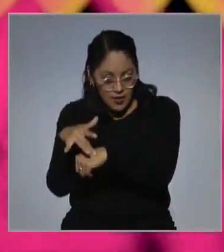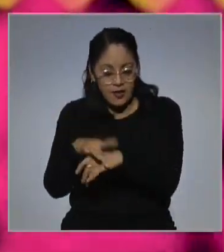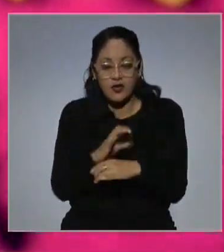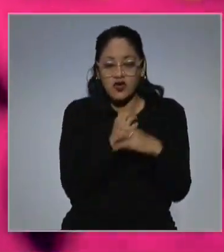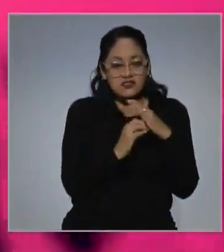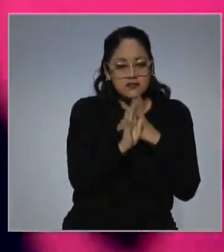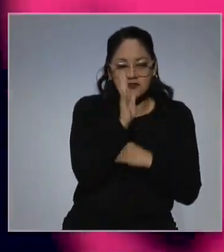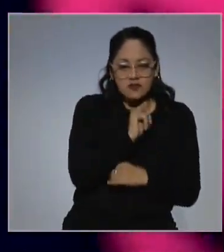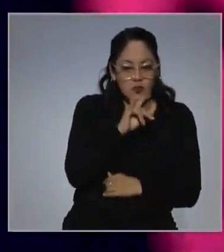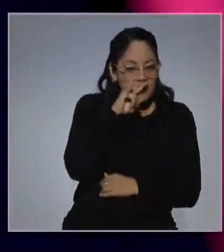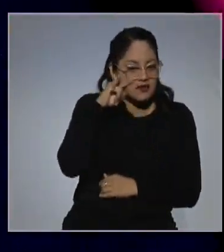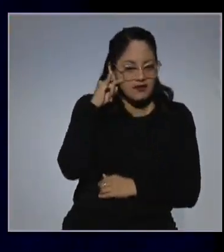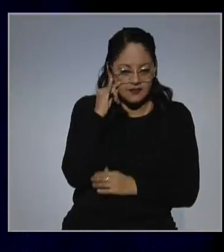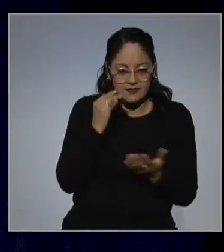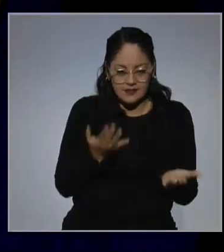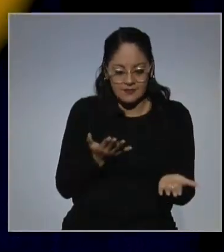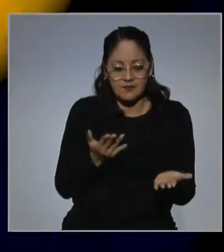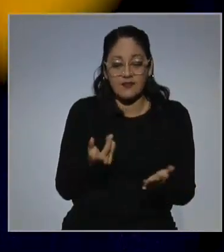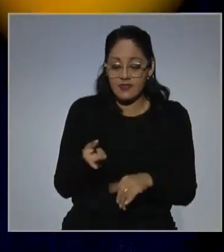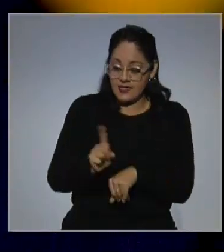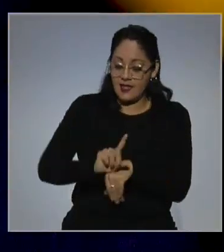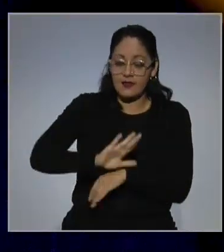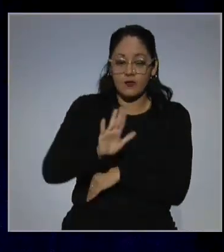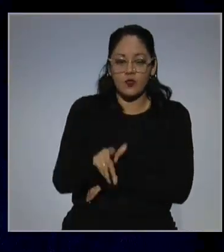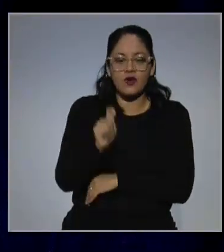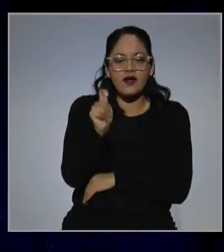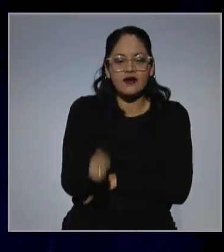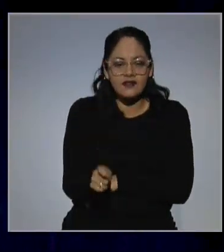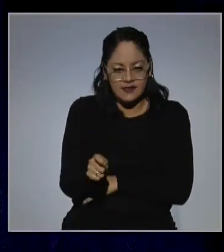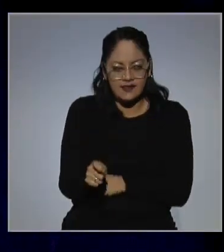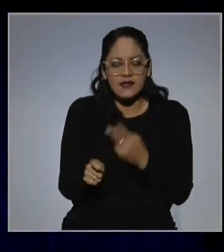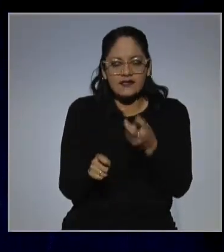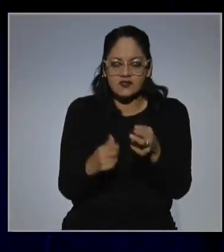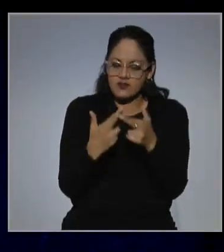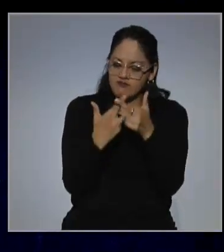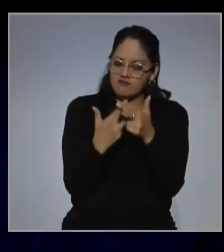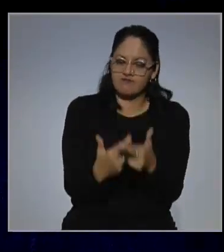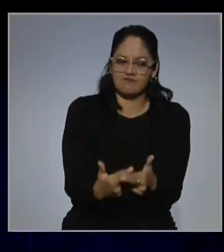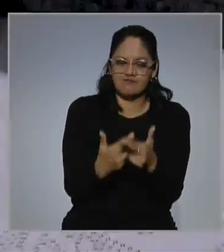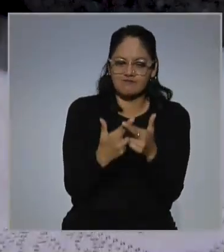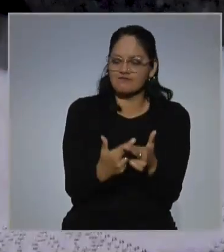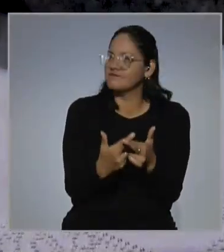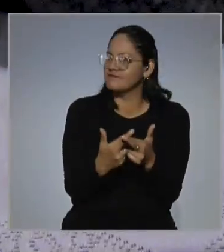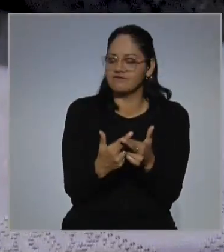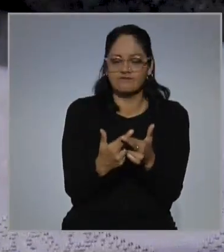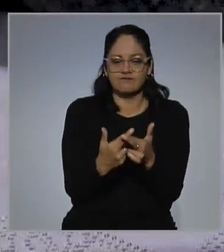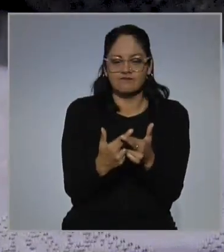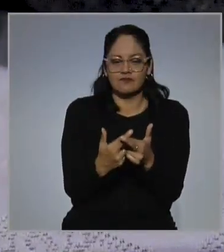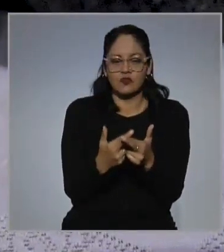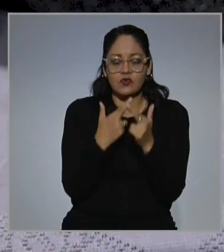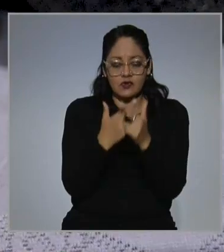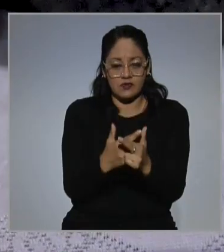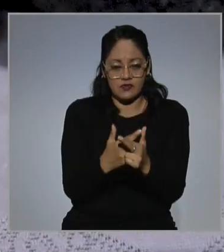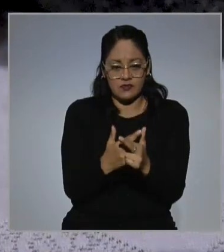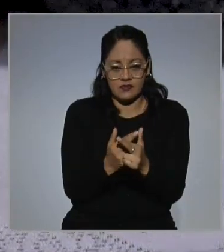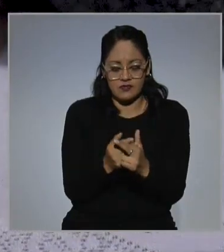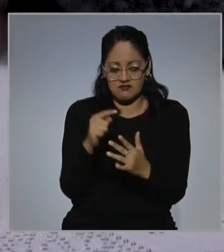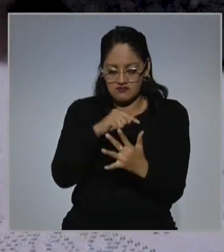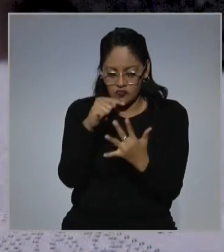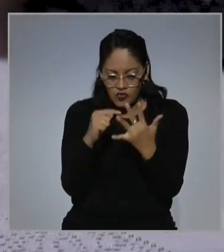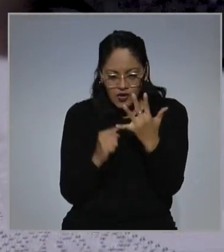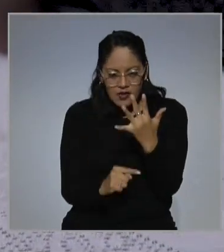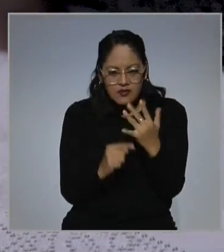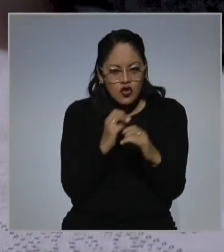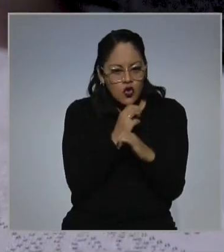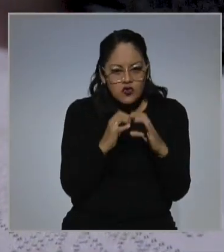algo tiene el Día de Muertos es precisamente esa gran riqueza de elementos intangibles,